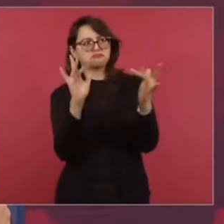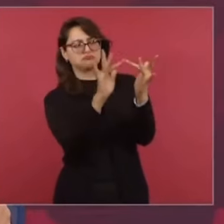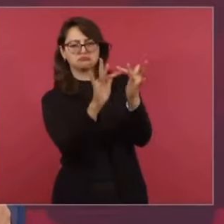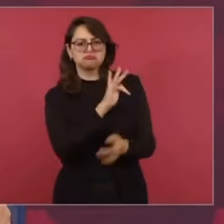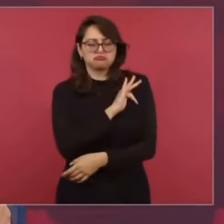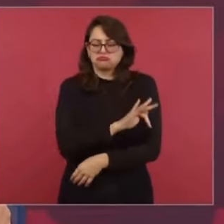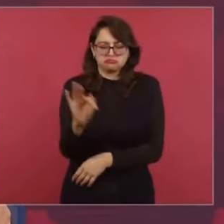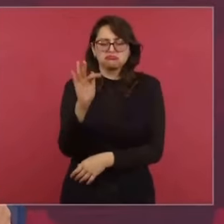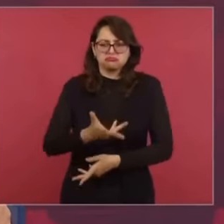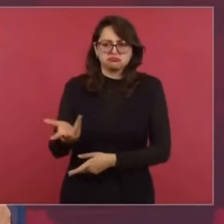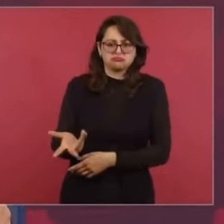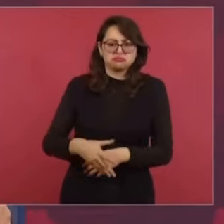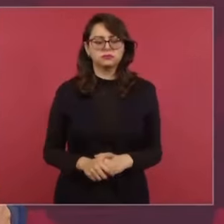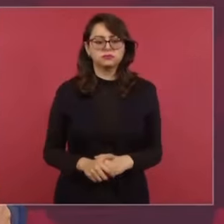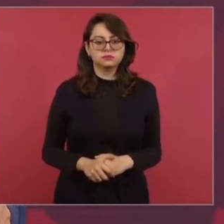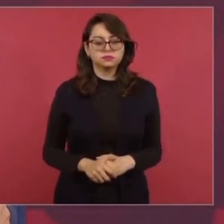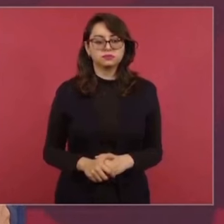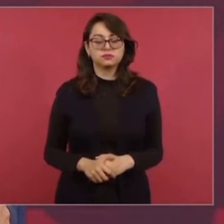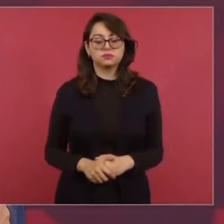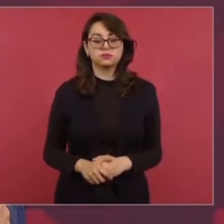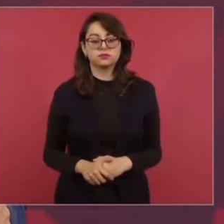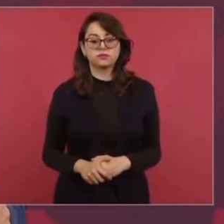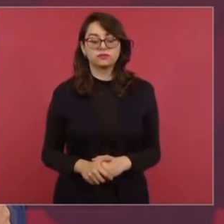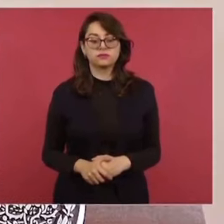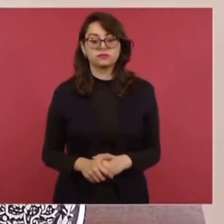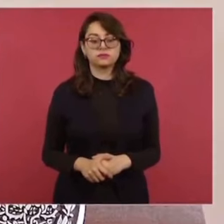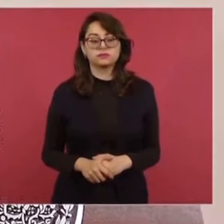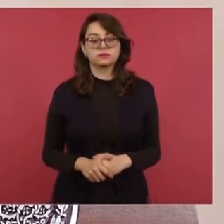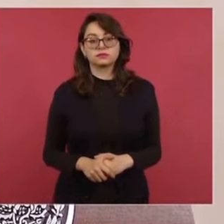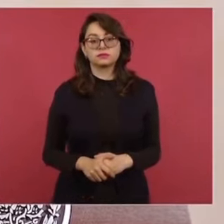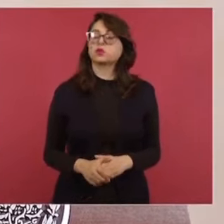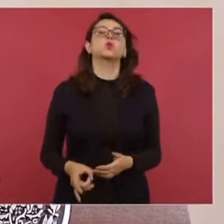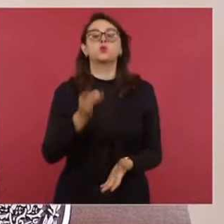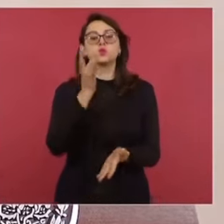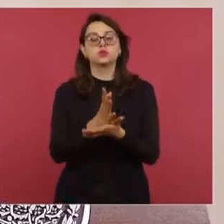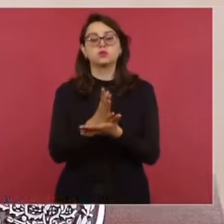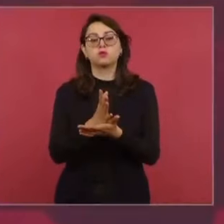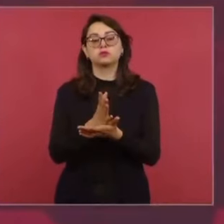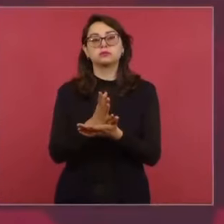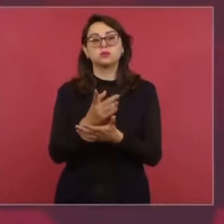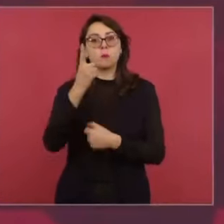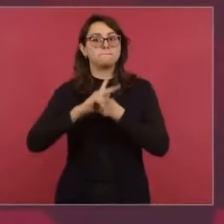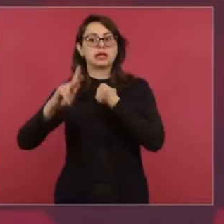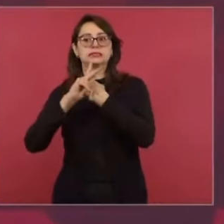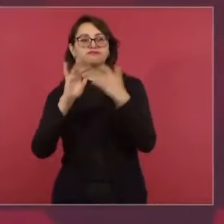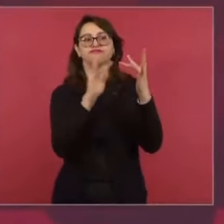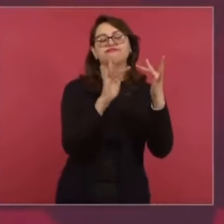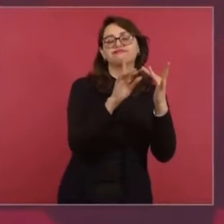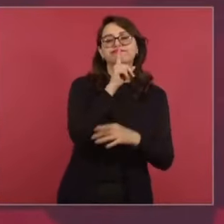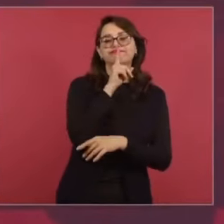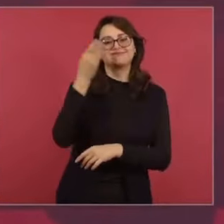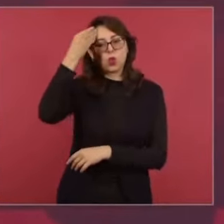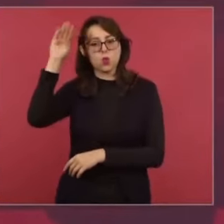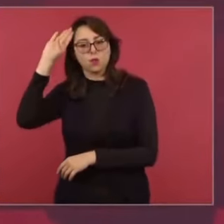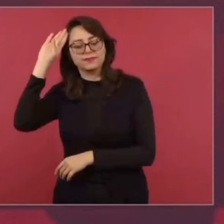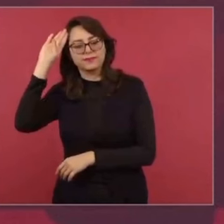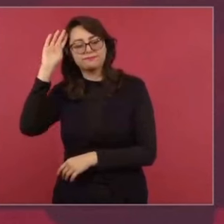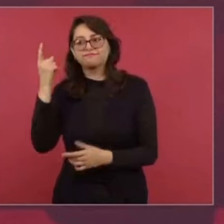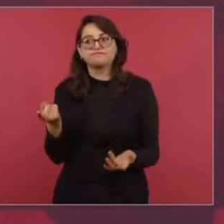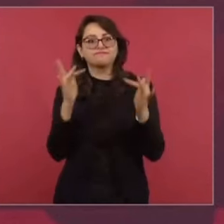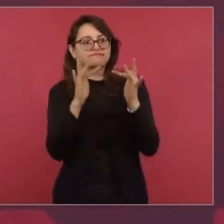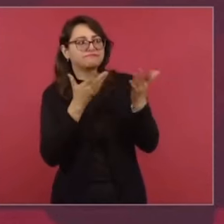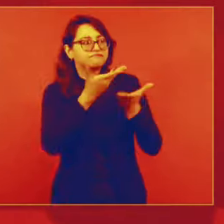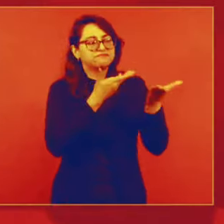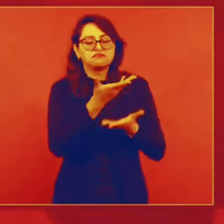el encuentro de manera bilateral. Solo en el caso de Cuba, que no hay esta relación, este